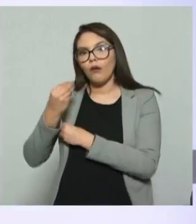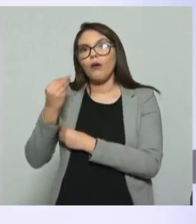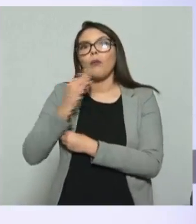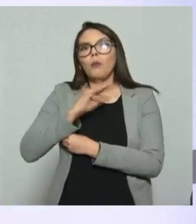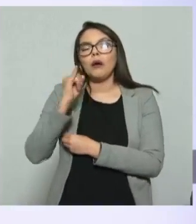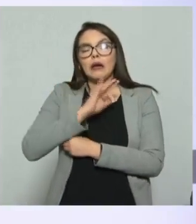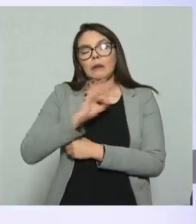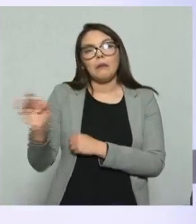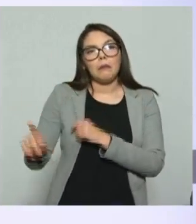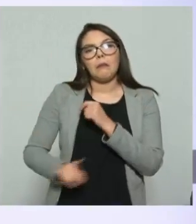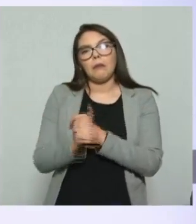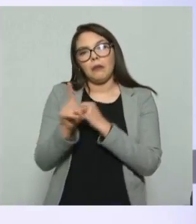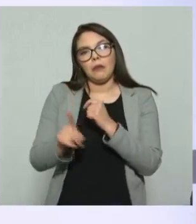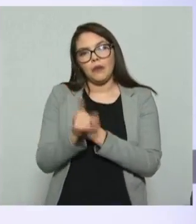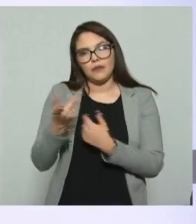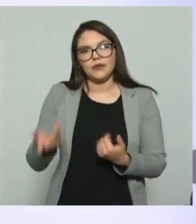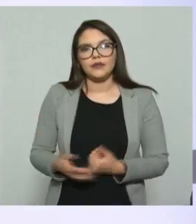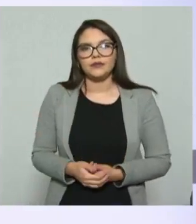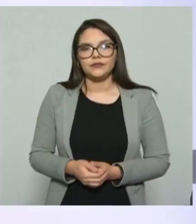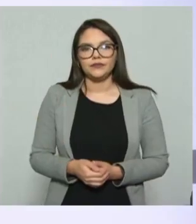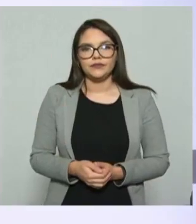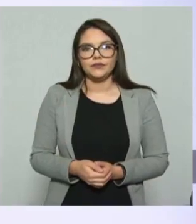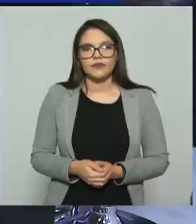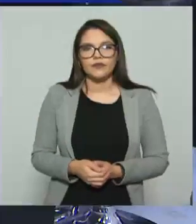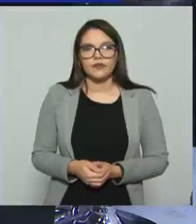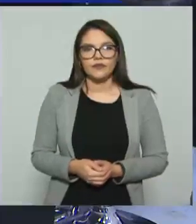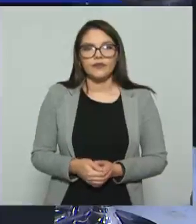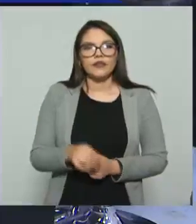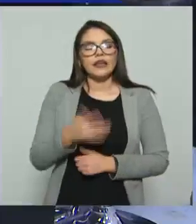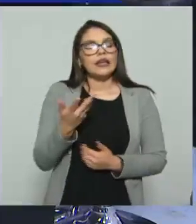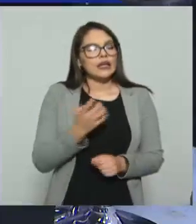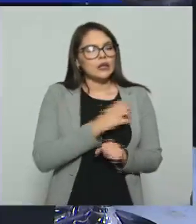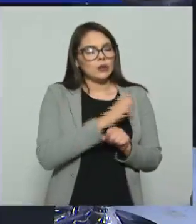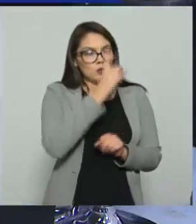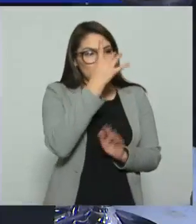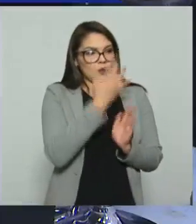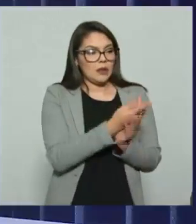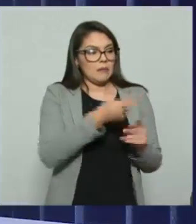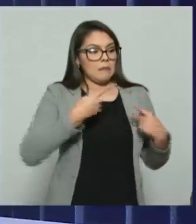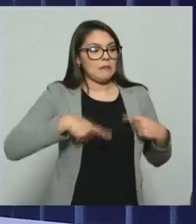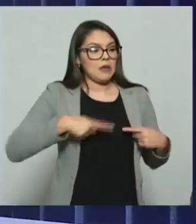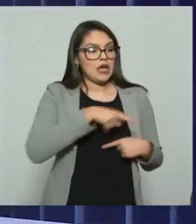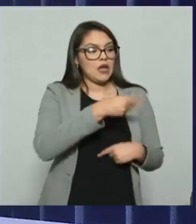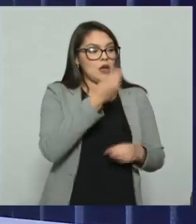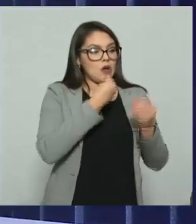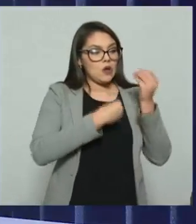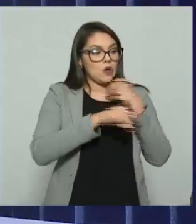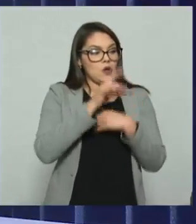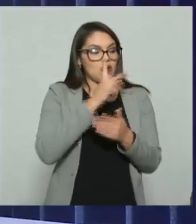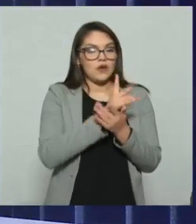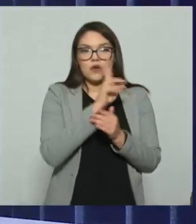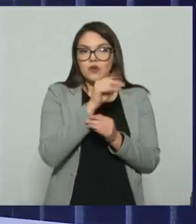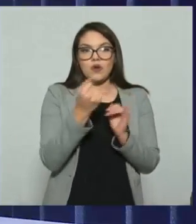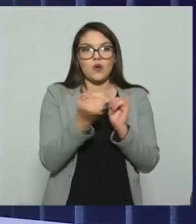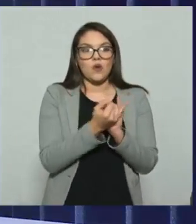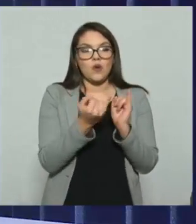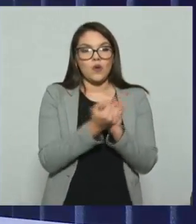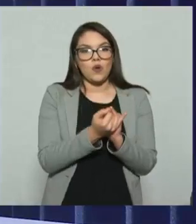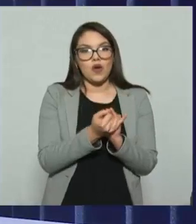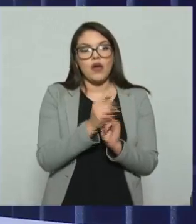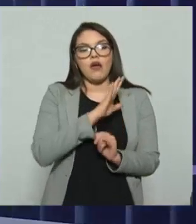puedan tener este efecto. Mónica, entonces no nada más se daña al humano que lo consume, sino evidentemente ya pasó